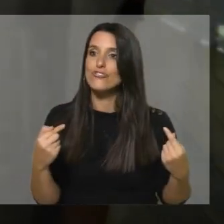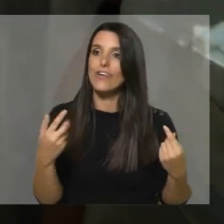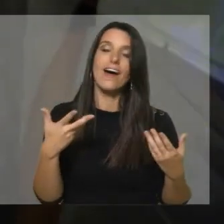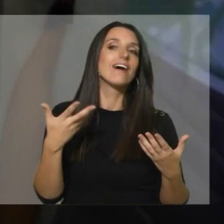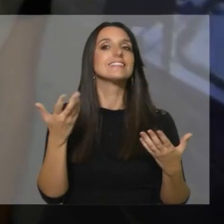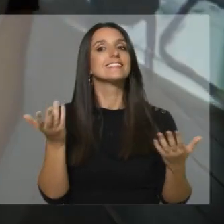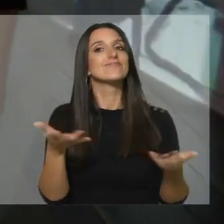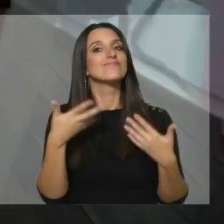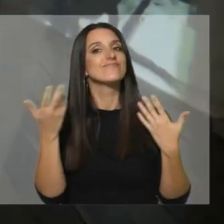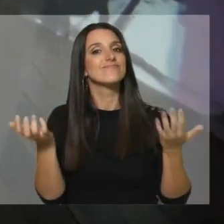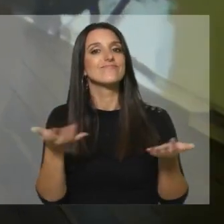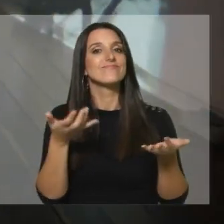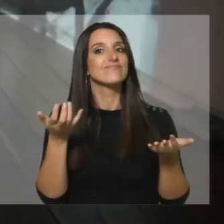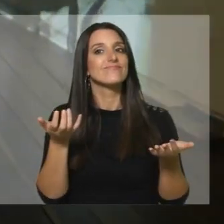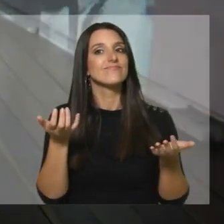cosa, ¿no?